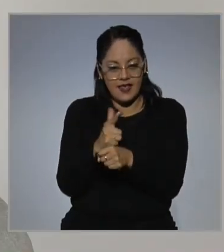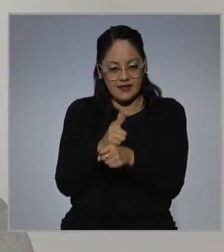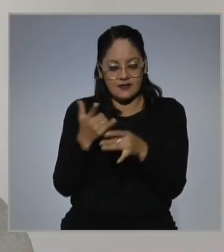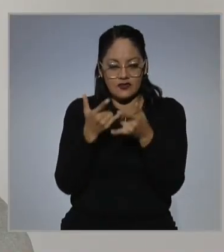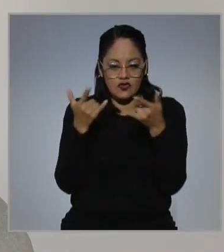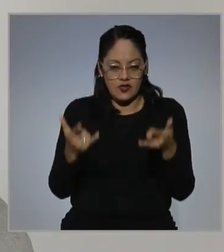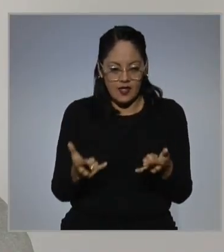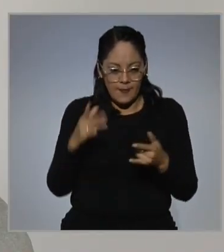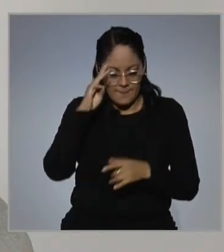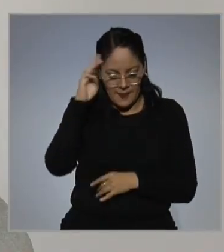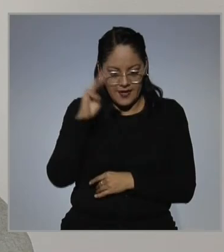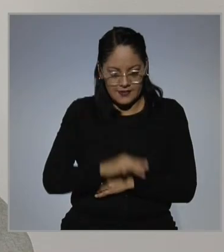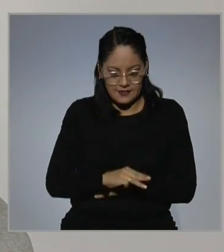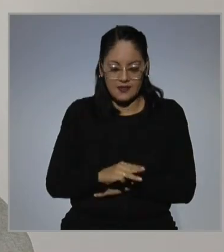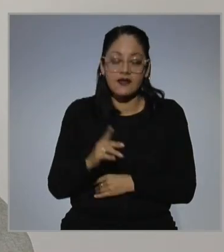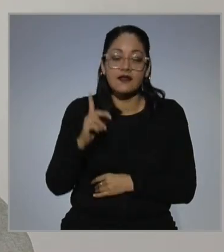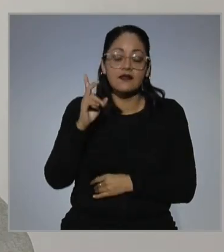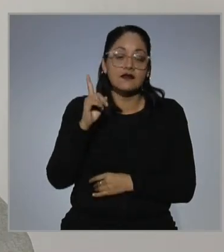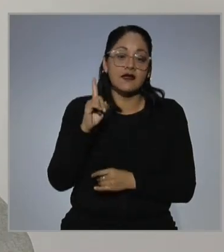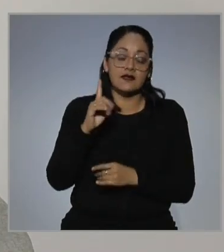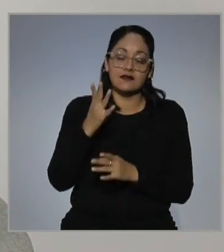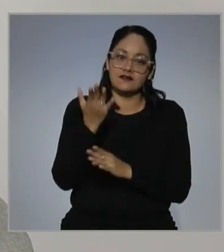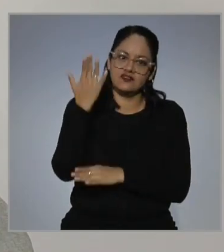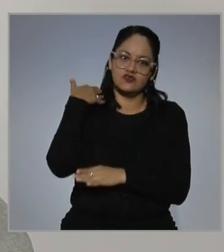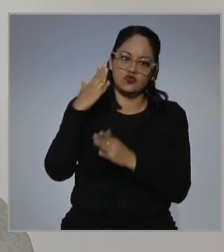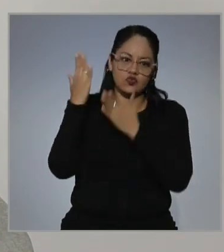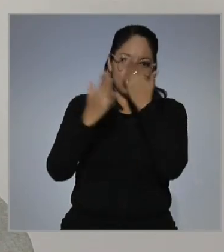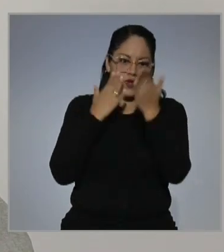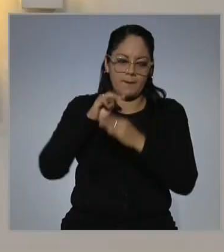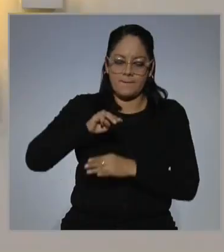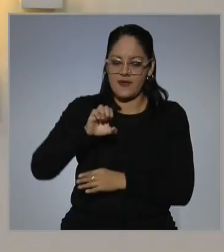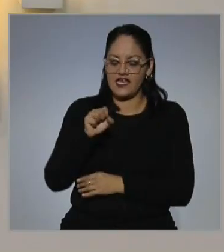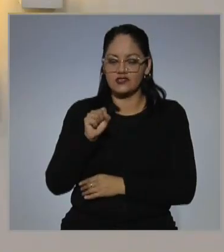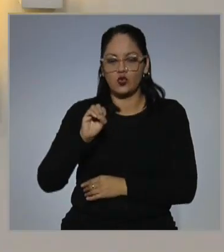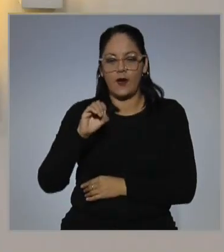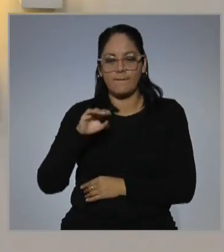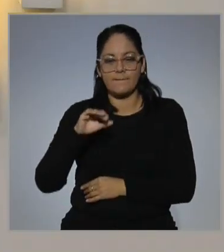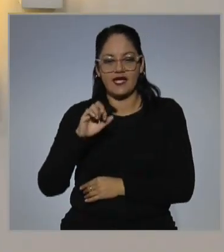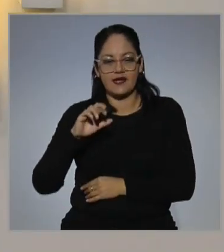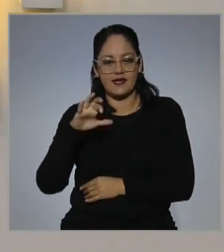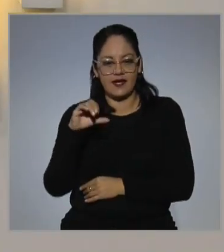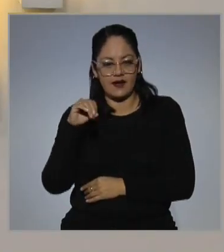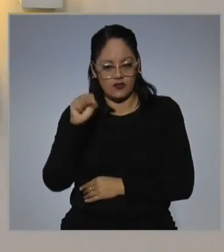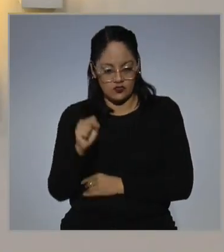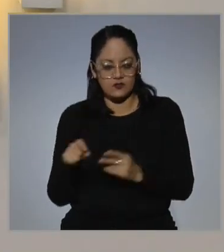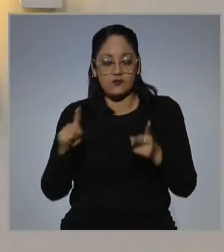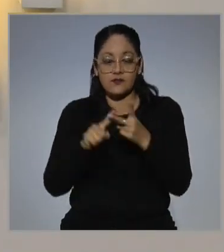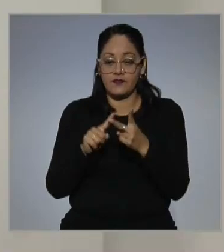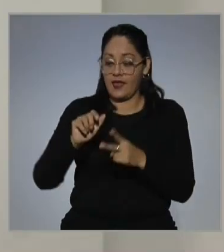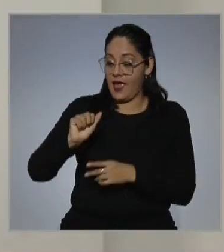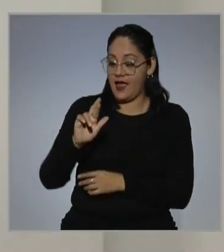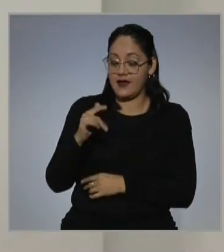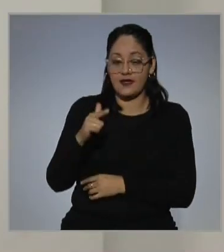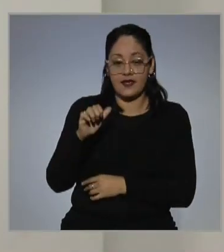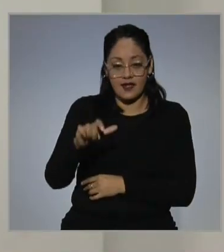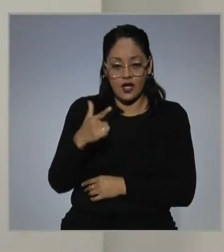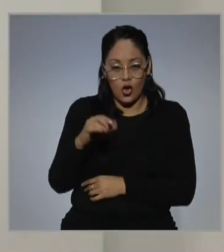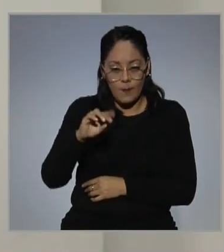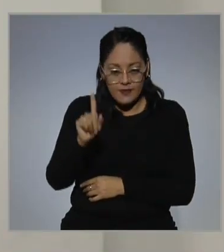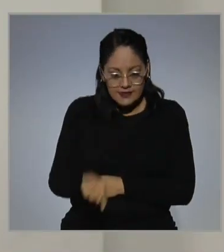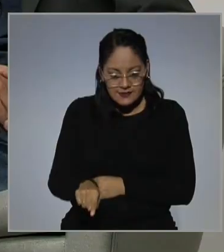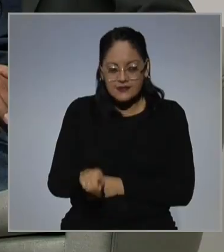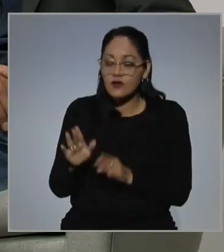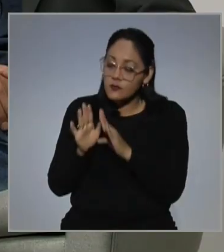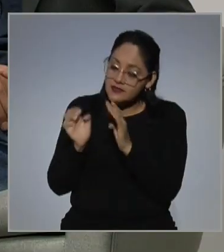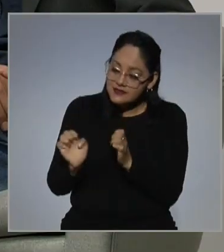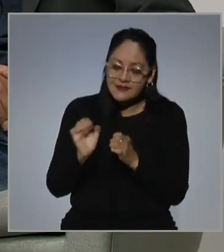Historia, maestro y doctor en Estudios Mesoamericanos. Bienvenido, buenos días. También nos acompaña Argel Gómez Concheiro. ¿Cómo estás, Argel? Muy